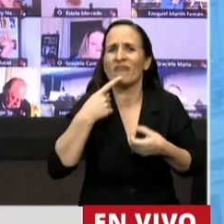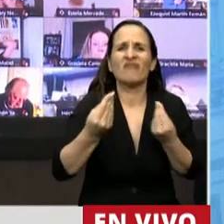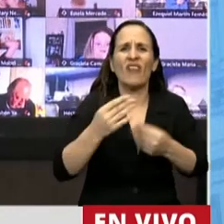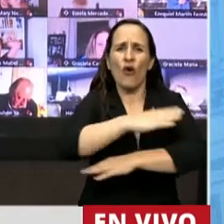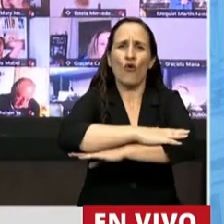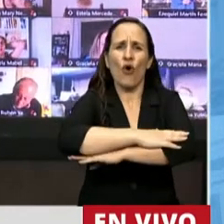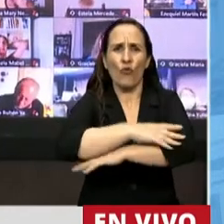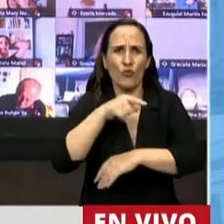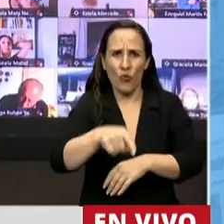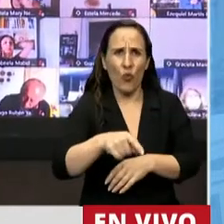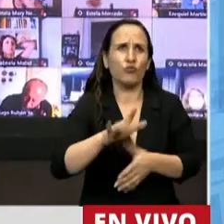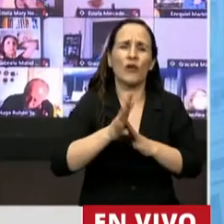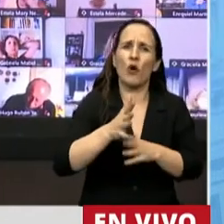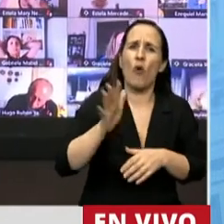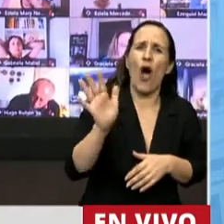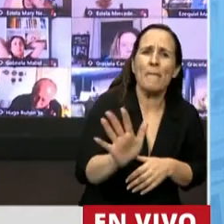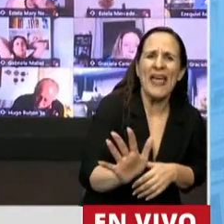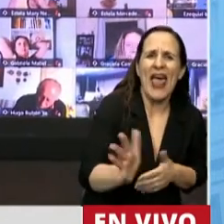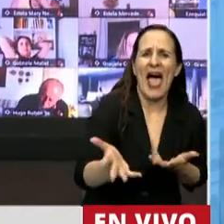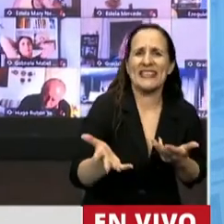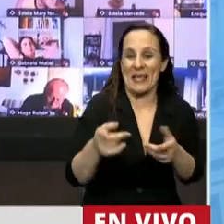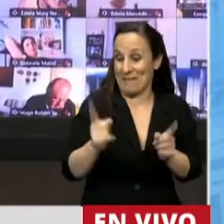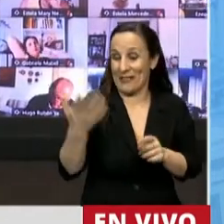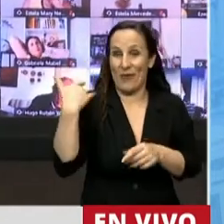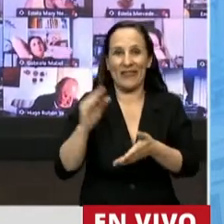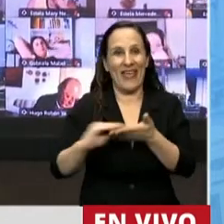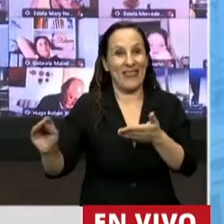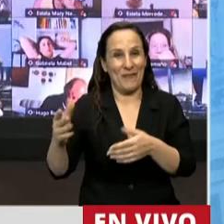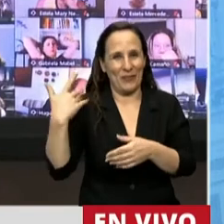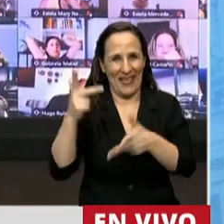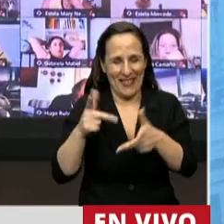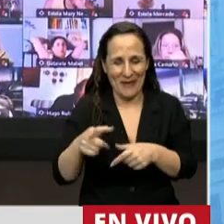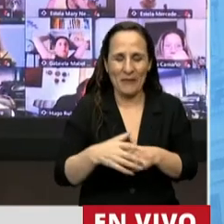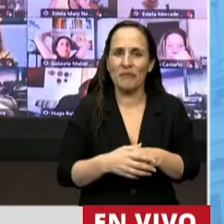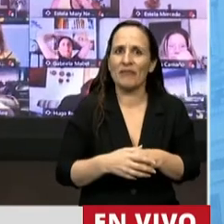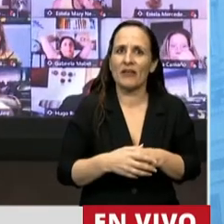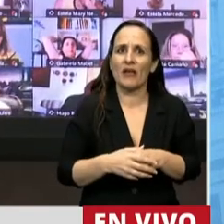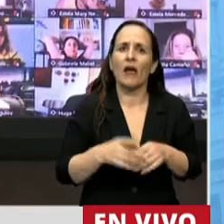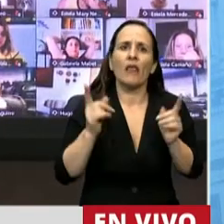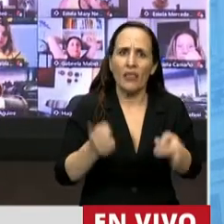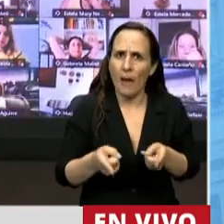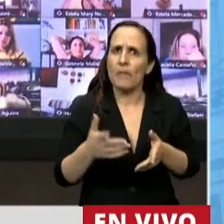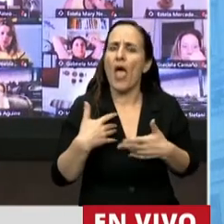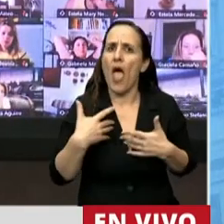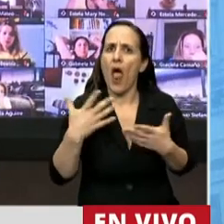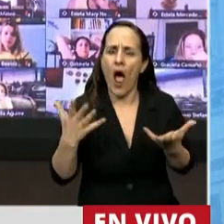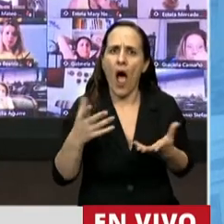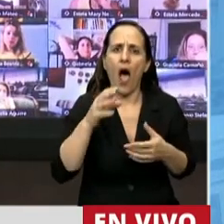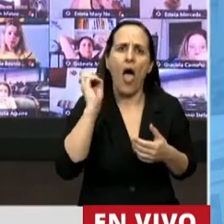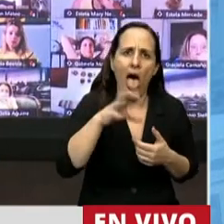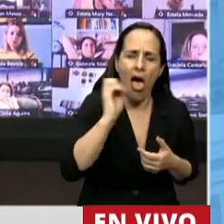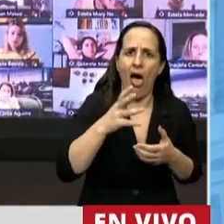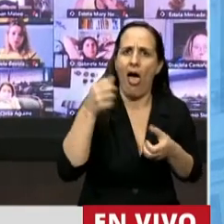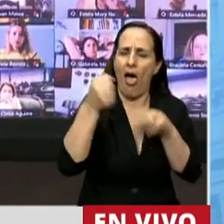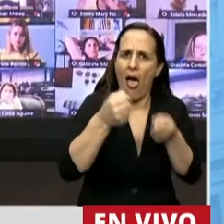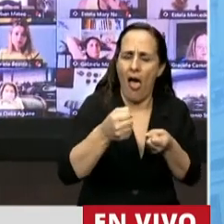prácticas inaceptables o de amenazas, como se refería la diputada Shirley, y alcanza la violencia por abuso físico, a la verbal, la